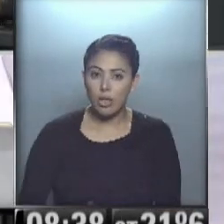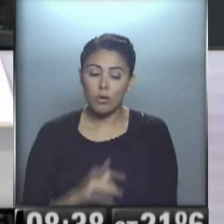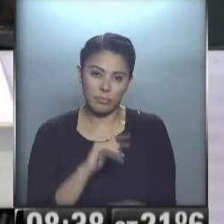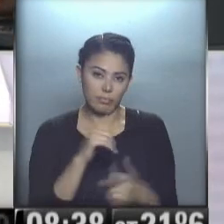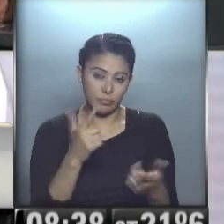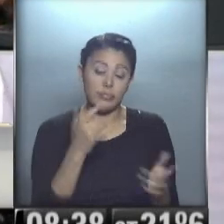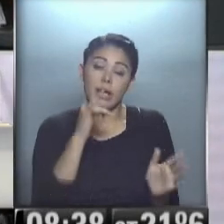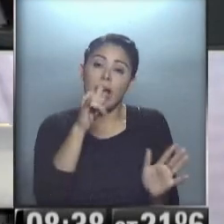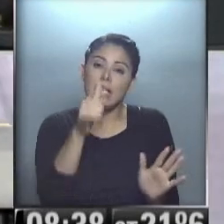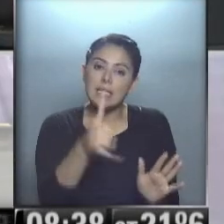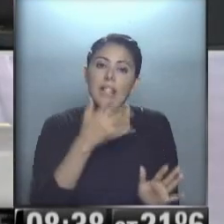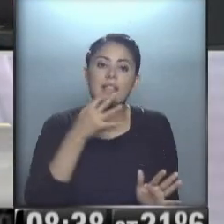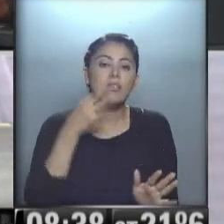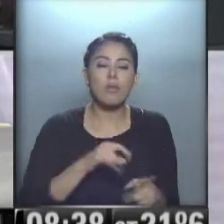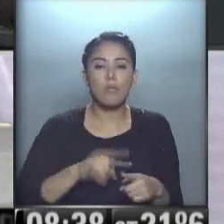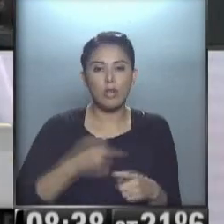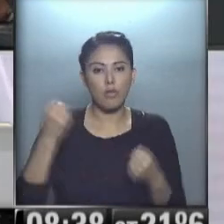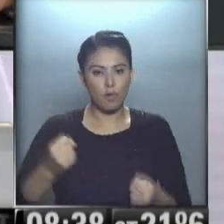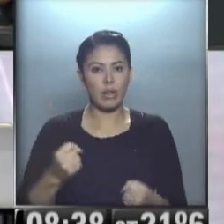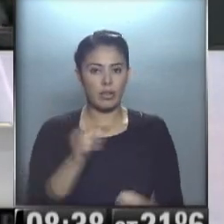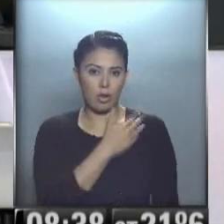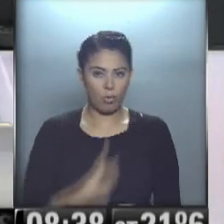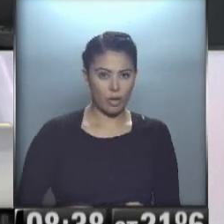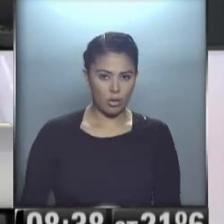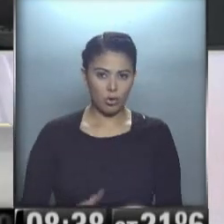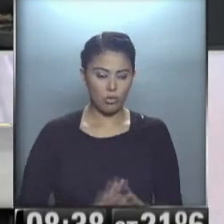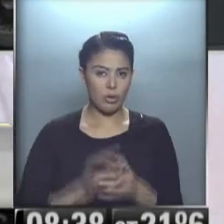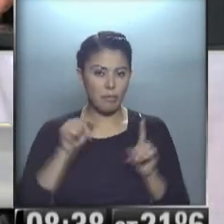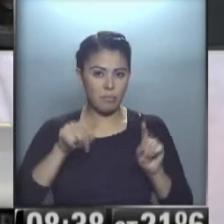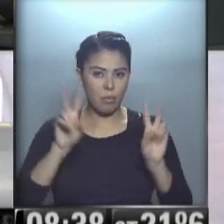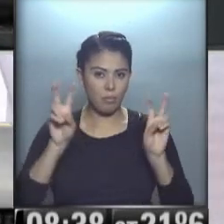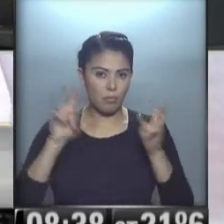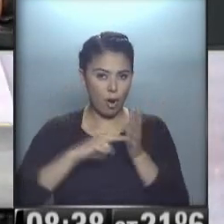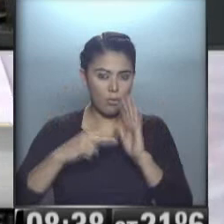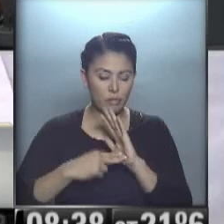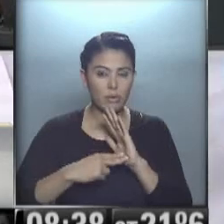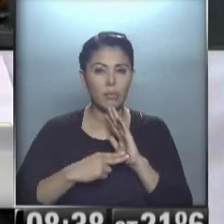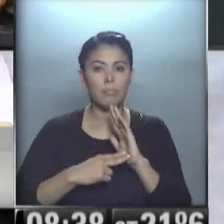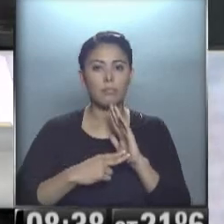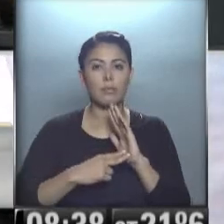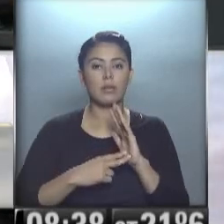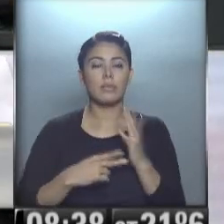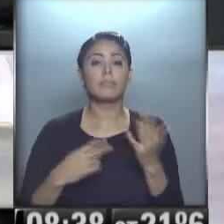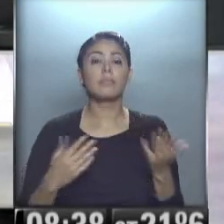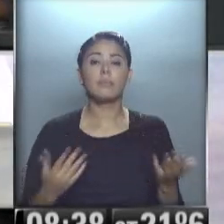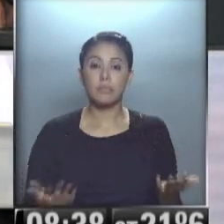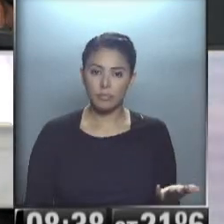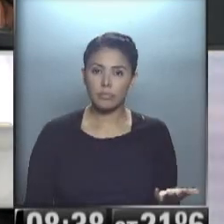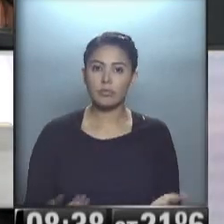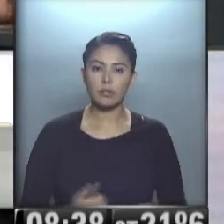hay es una definición política muy fuerte de parte del gobierno con respecto a este conflicto. Le está dando un nivel,